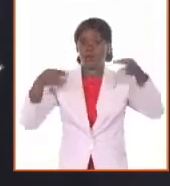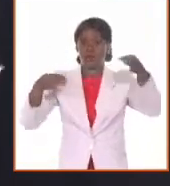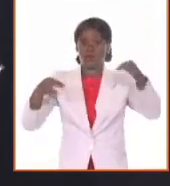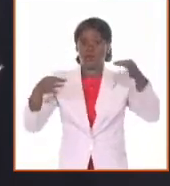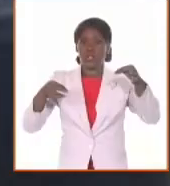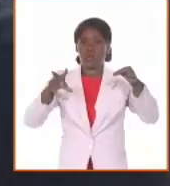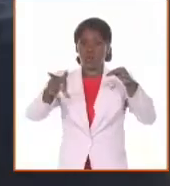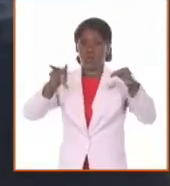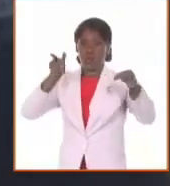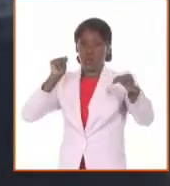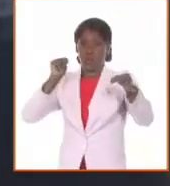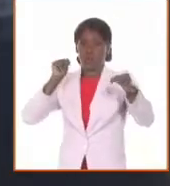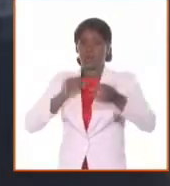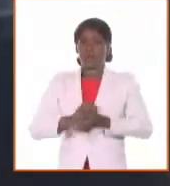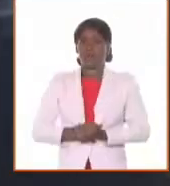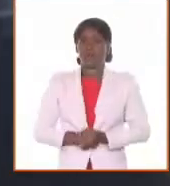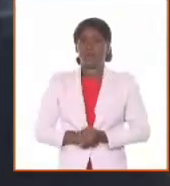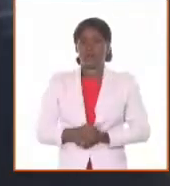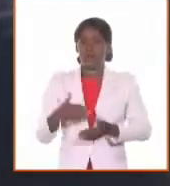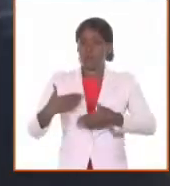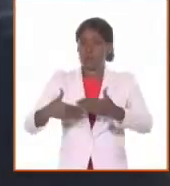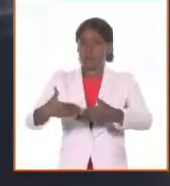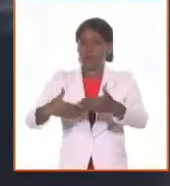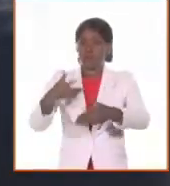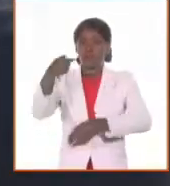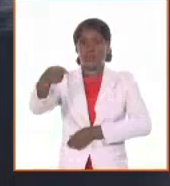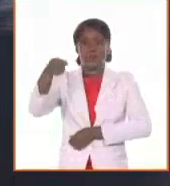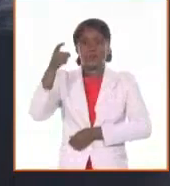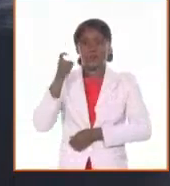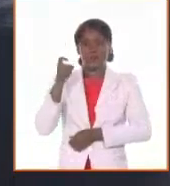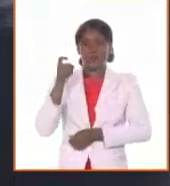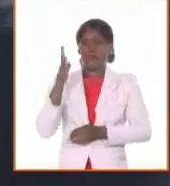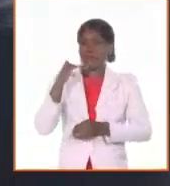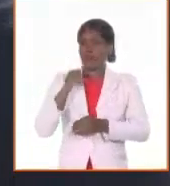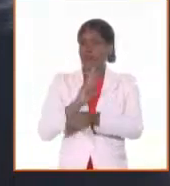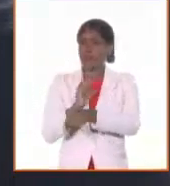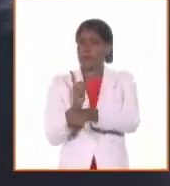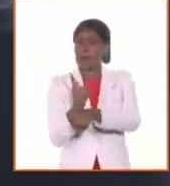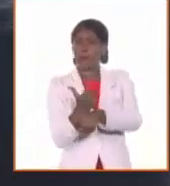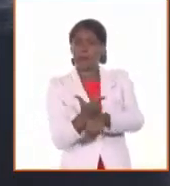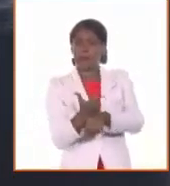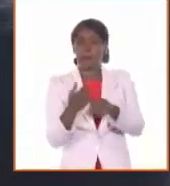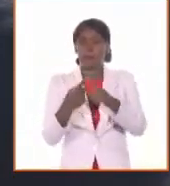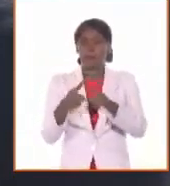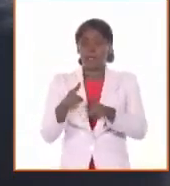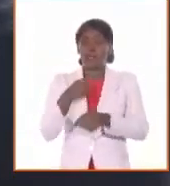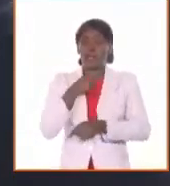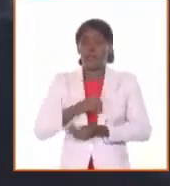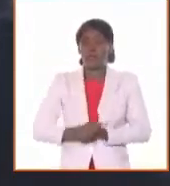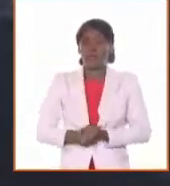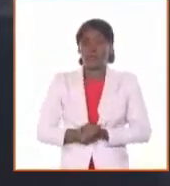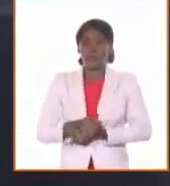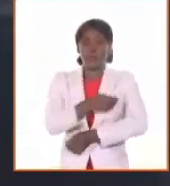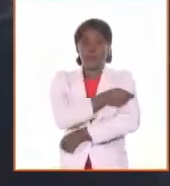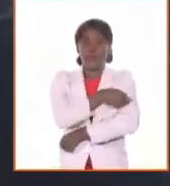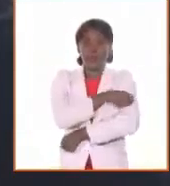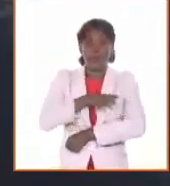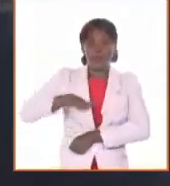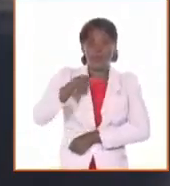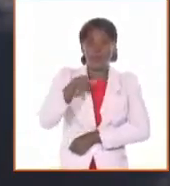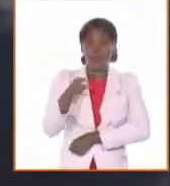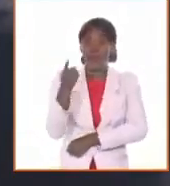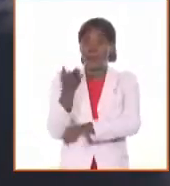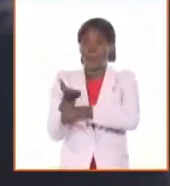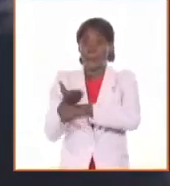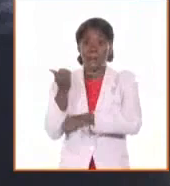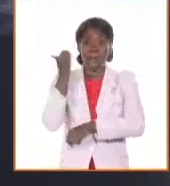volver a entrar a tique los trámites están siendo bastante rápidos por ejemplo es lo que más demanda la población es la autorización para pasaporte y viajes de menor de